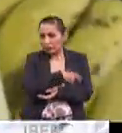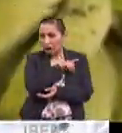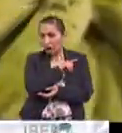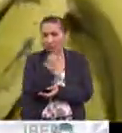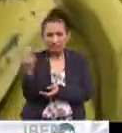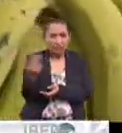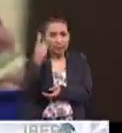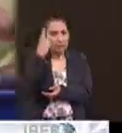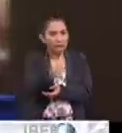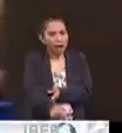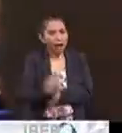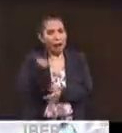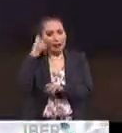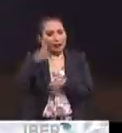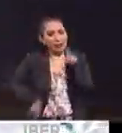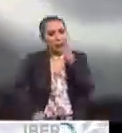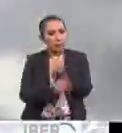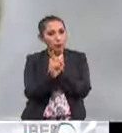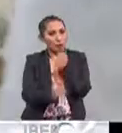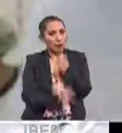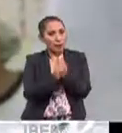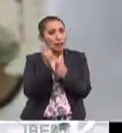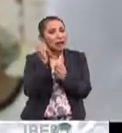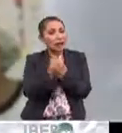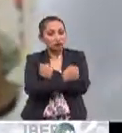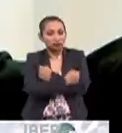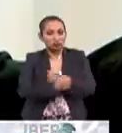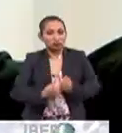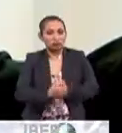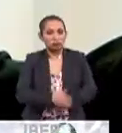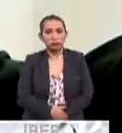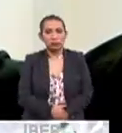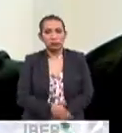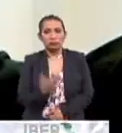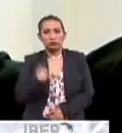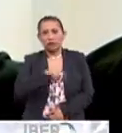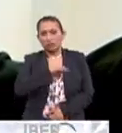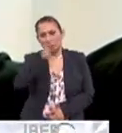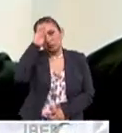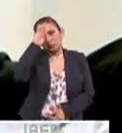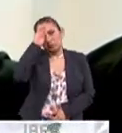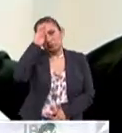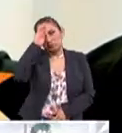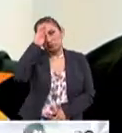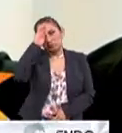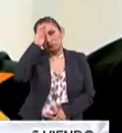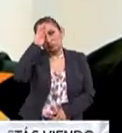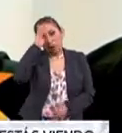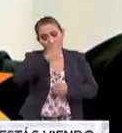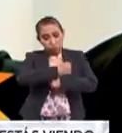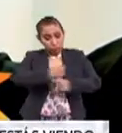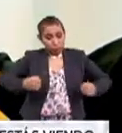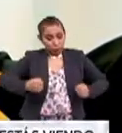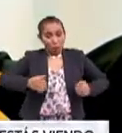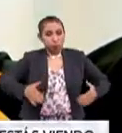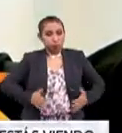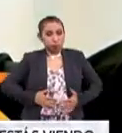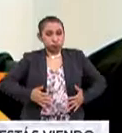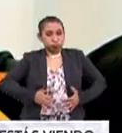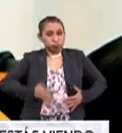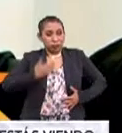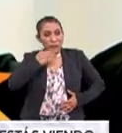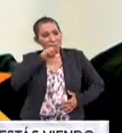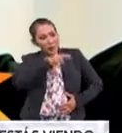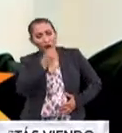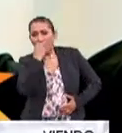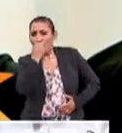es necesaria para contrarrestar los problemas que conlleva la obesidad. Nosotros siempre pensamos que los obesos, los gorditos, son